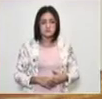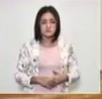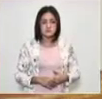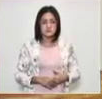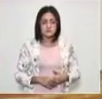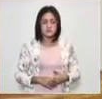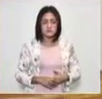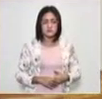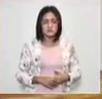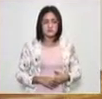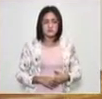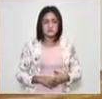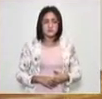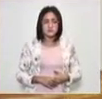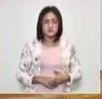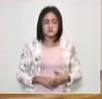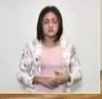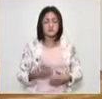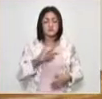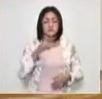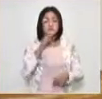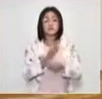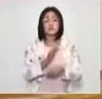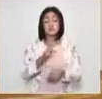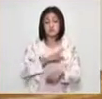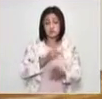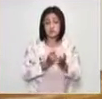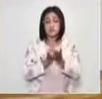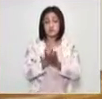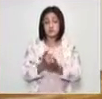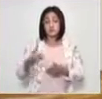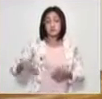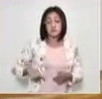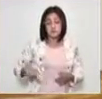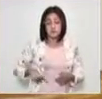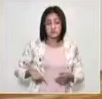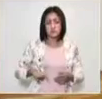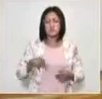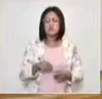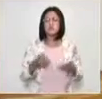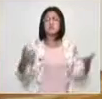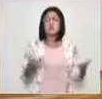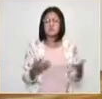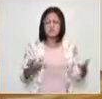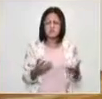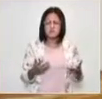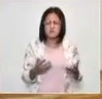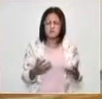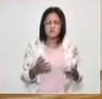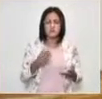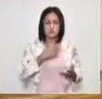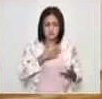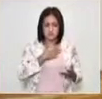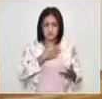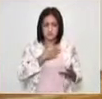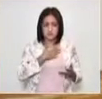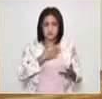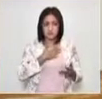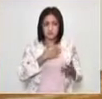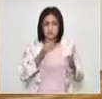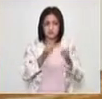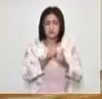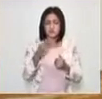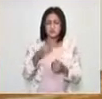¿Qué tiene que ver las acciones públicas de mi gobierno que tuviera, qué tendrían que ver las acciones públicas de mi gobierno con